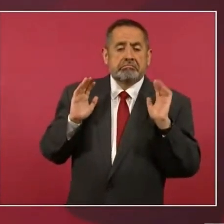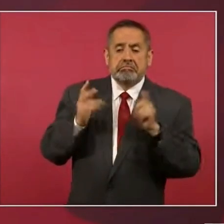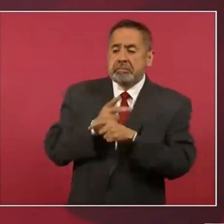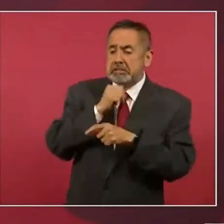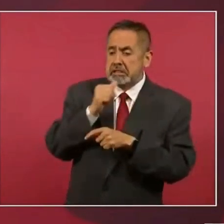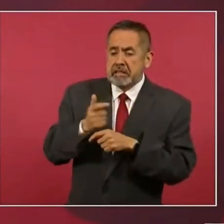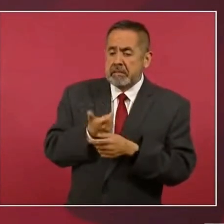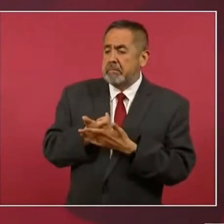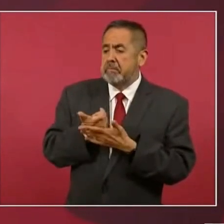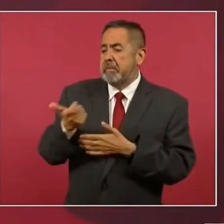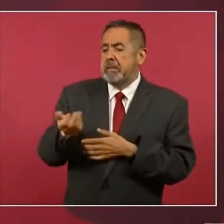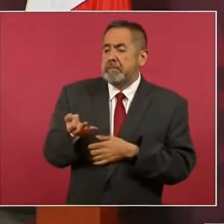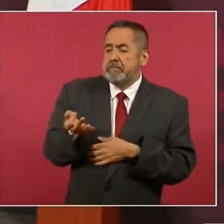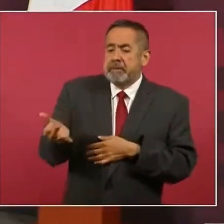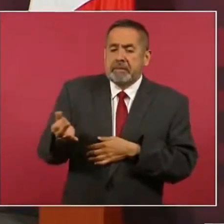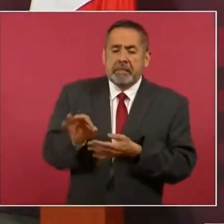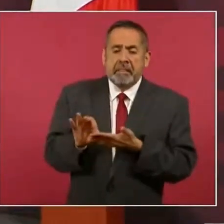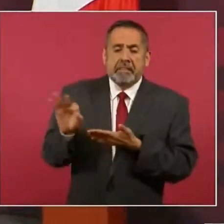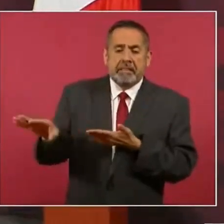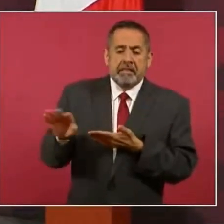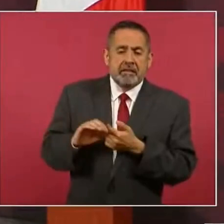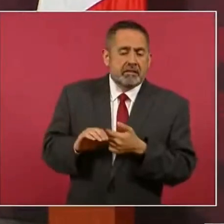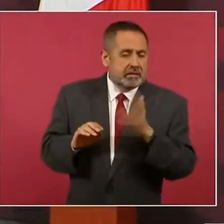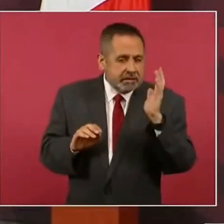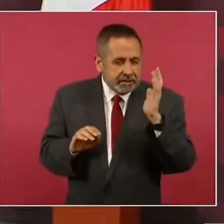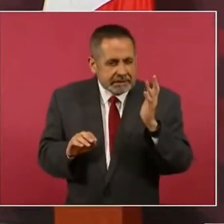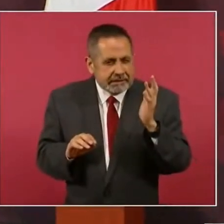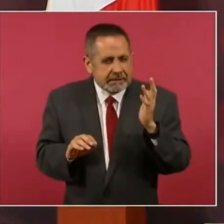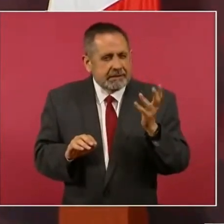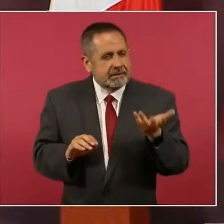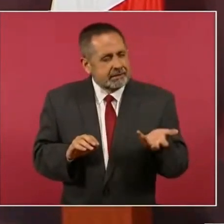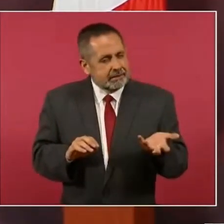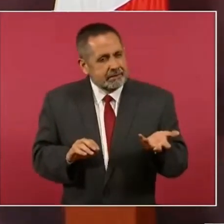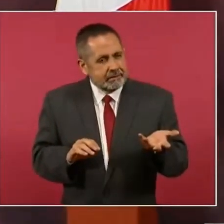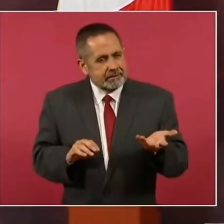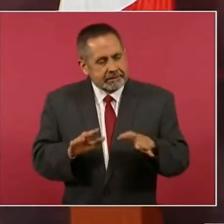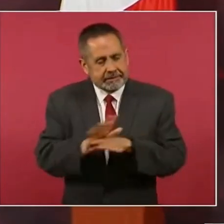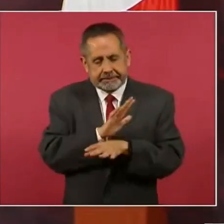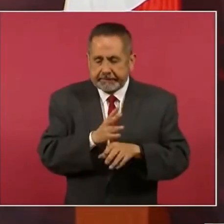y pagarle lo que quisieran.